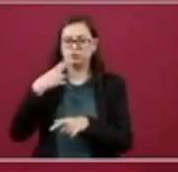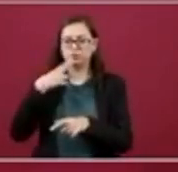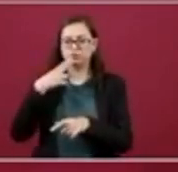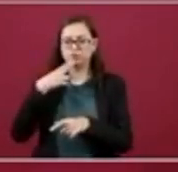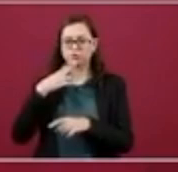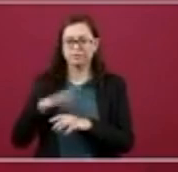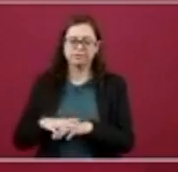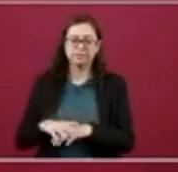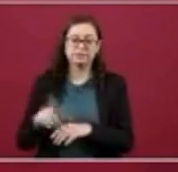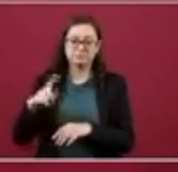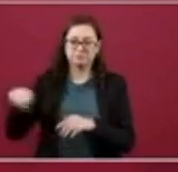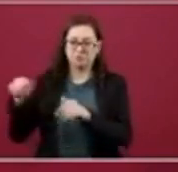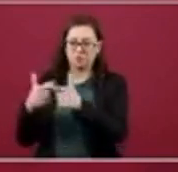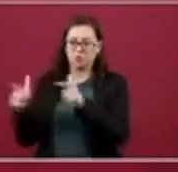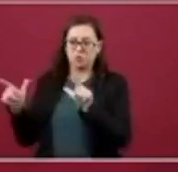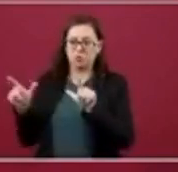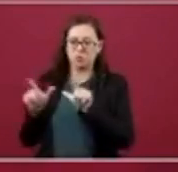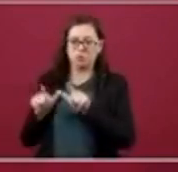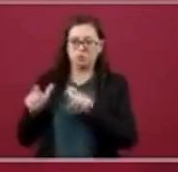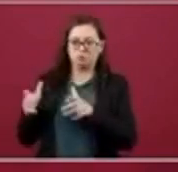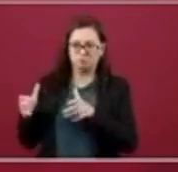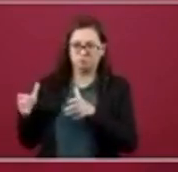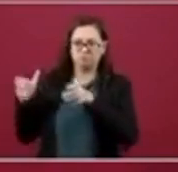agrupamiento que ya no existe,